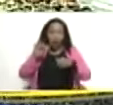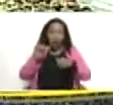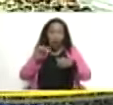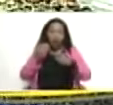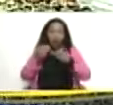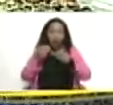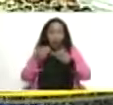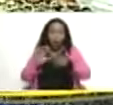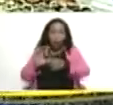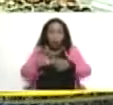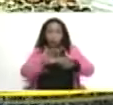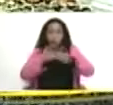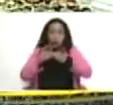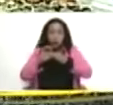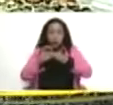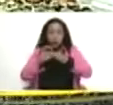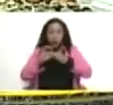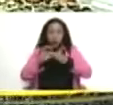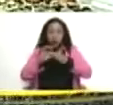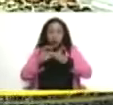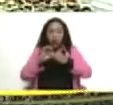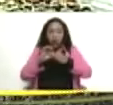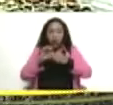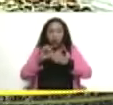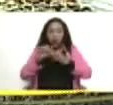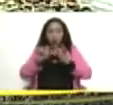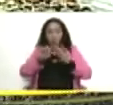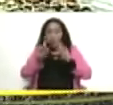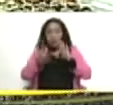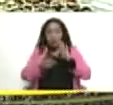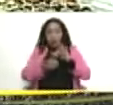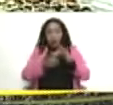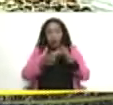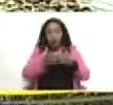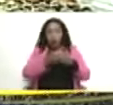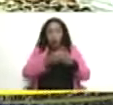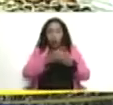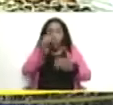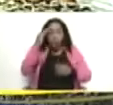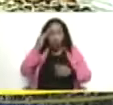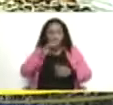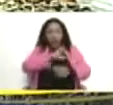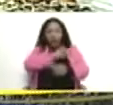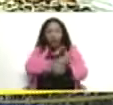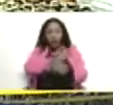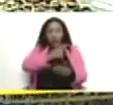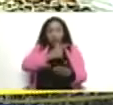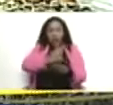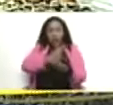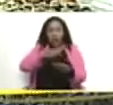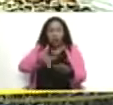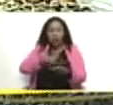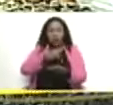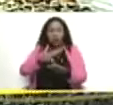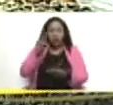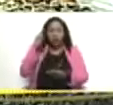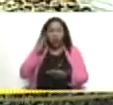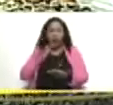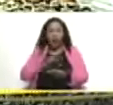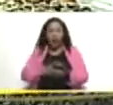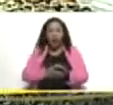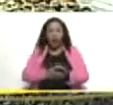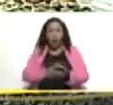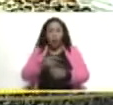terreno de una sola Fuerza Armada, la Fuerza Armada Nacional Bolivariana. Ya no son las